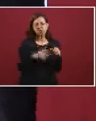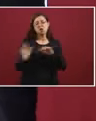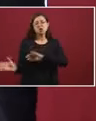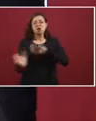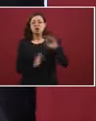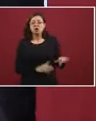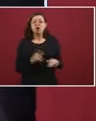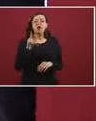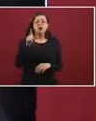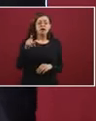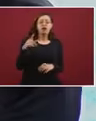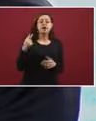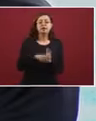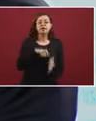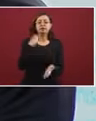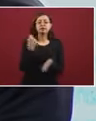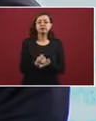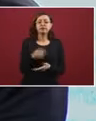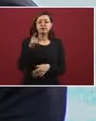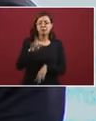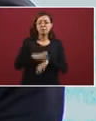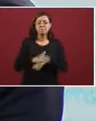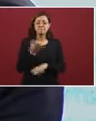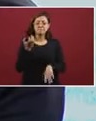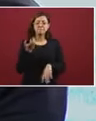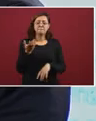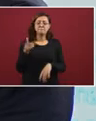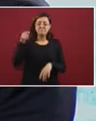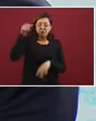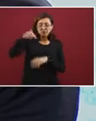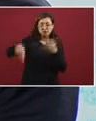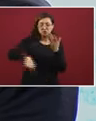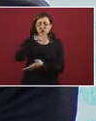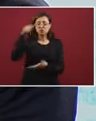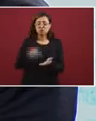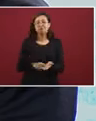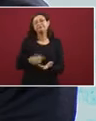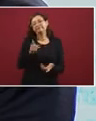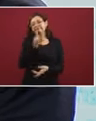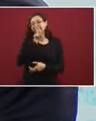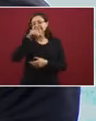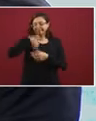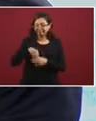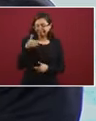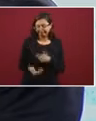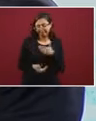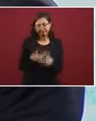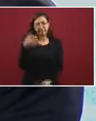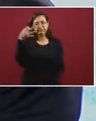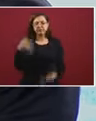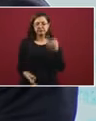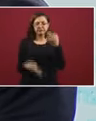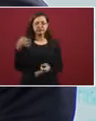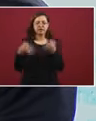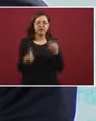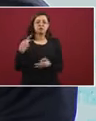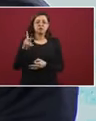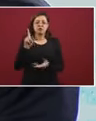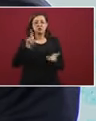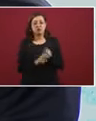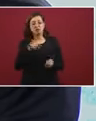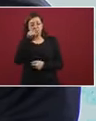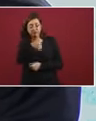en el estado de Tamaulipas, sin poder dar más datos sobre la gasolinera, para respetar el debido proceso, tras varias reuniones